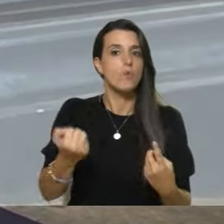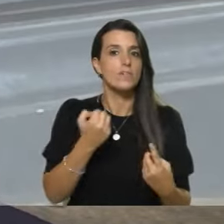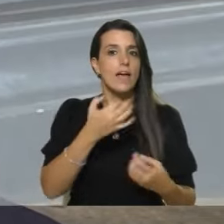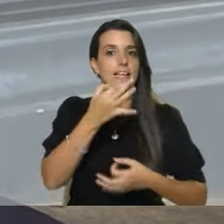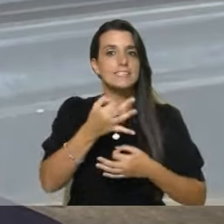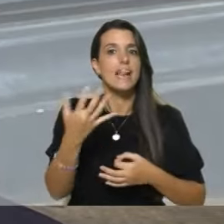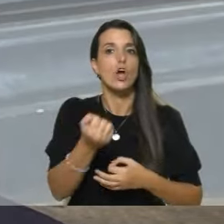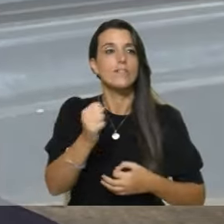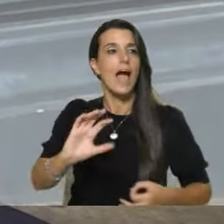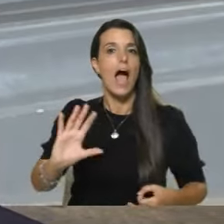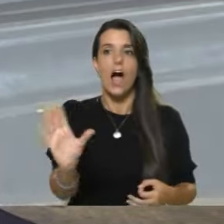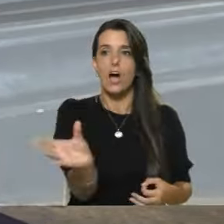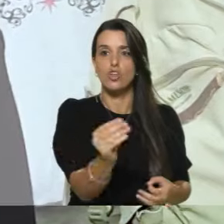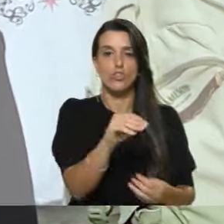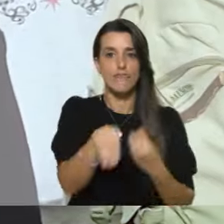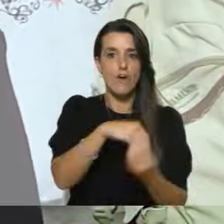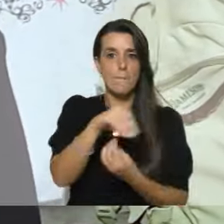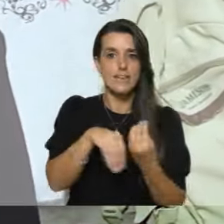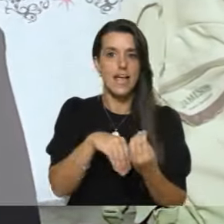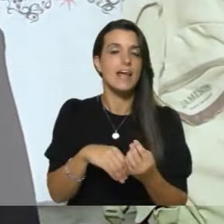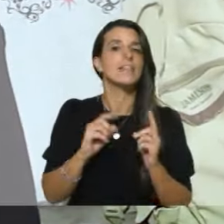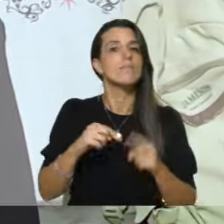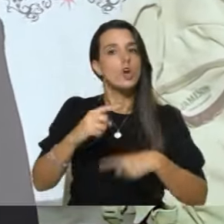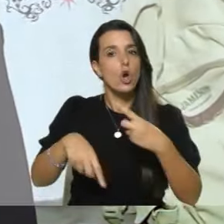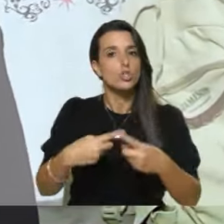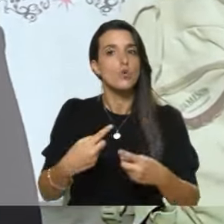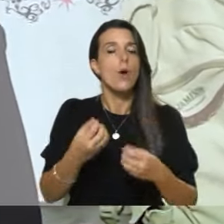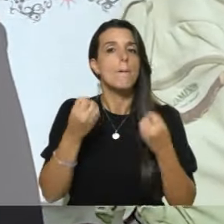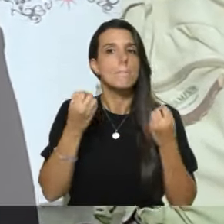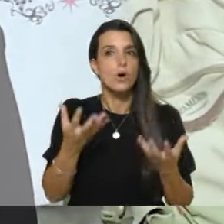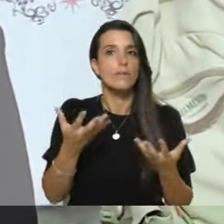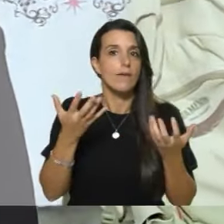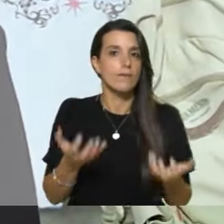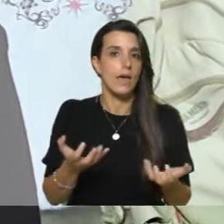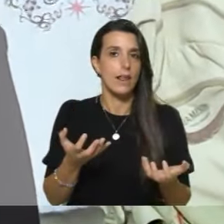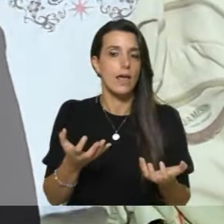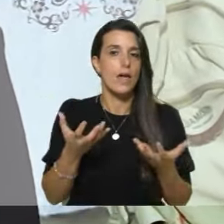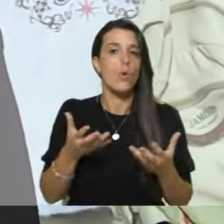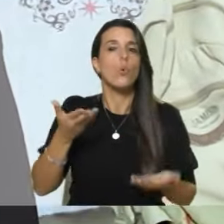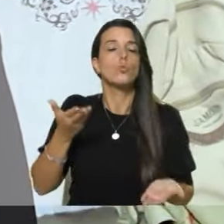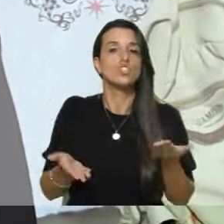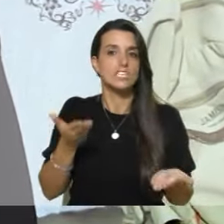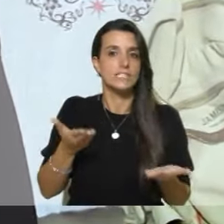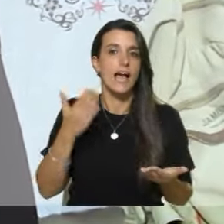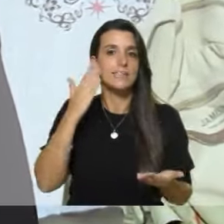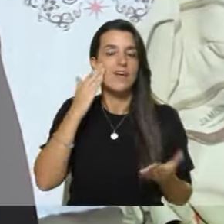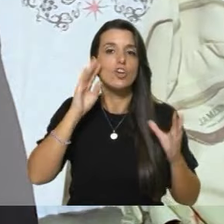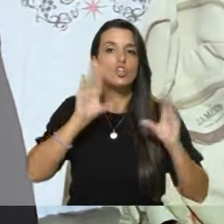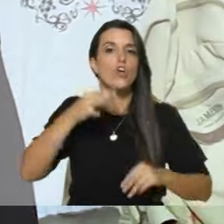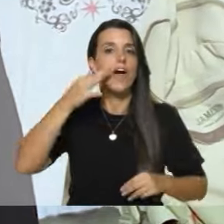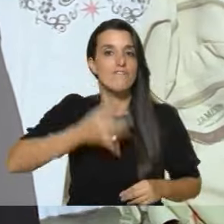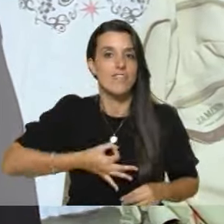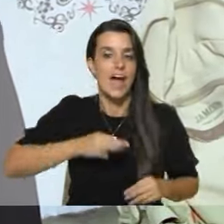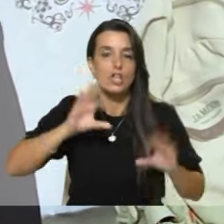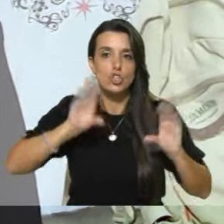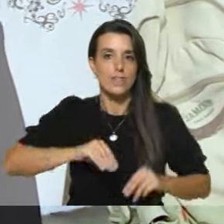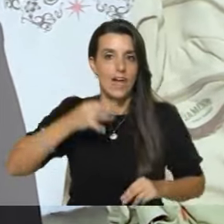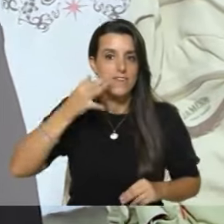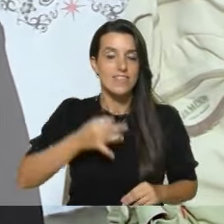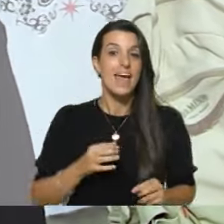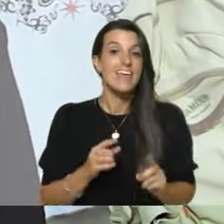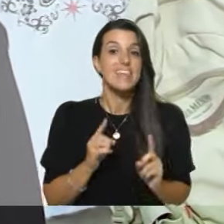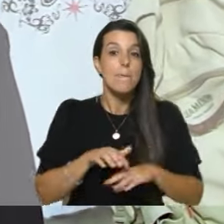encontrar a todos nuestros familiares. Seguimos clamando porque haya justicia, para que se sepa toda la verdad. Y